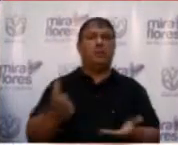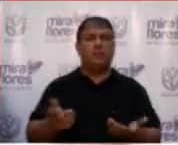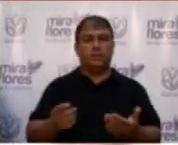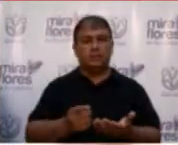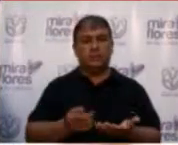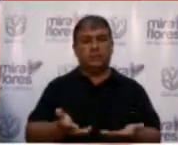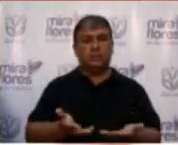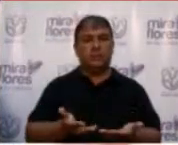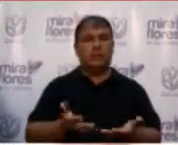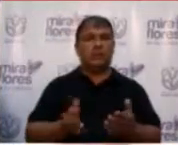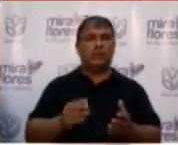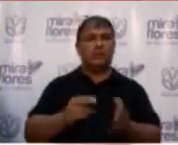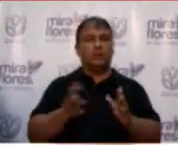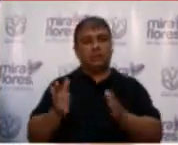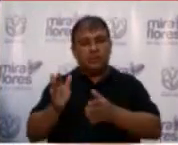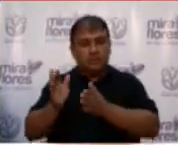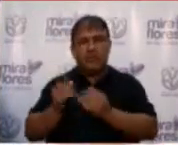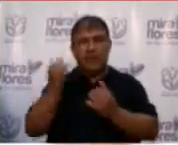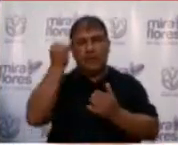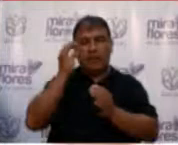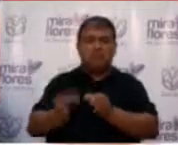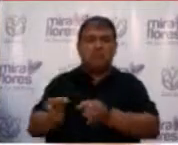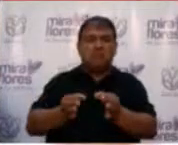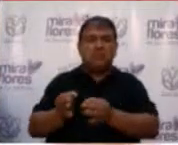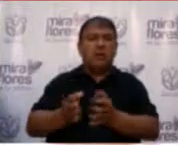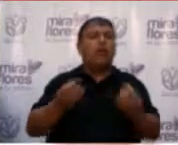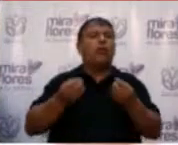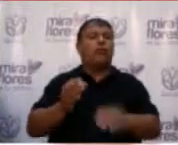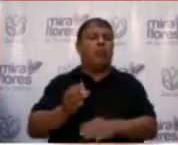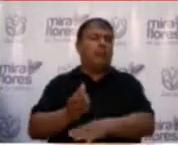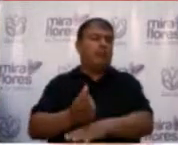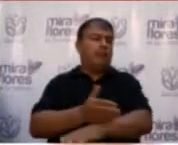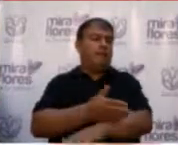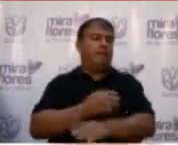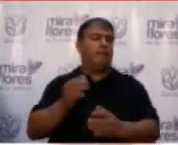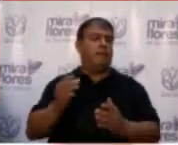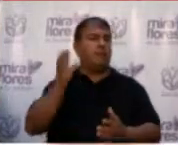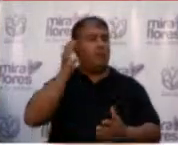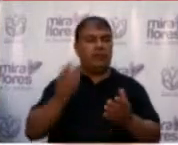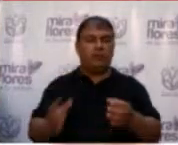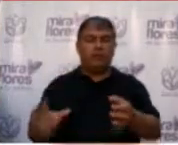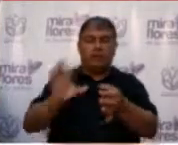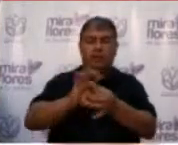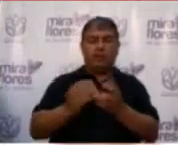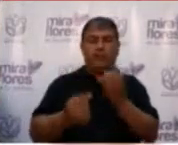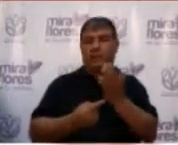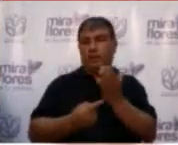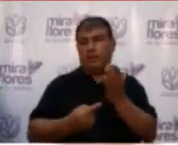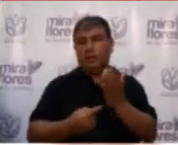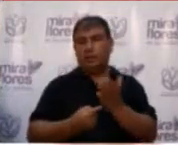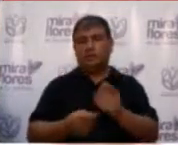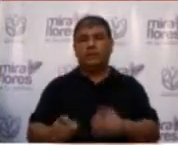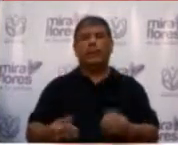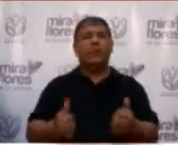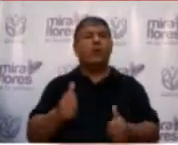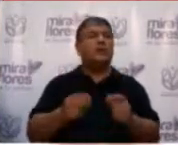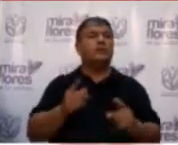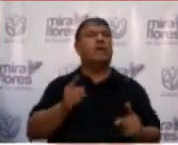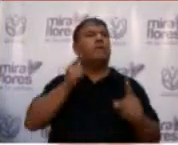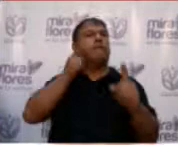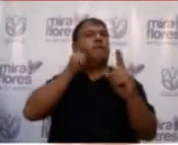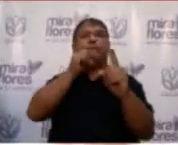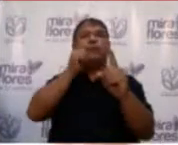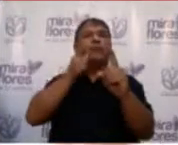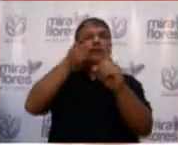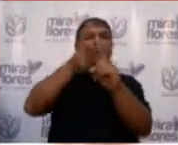un panorama de lo que está trabajando Miraflores en cuanto a tecnología y la información y de las comunicaciones, y cuál es el reto que